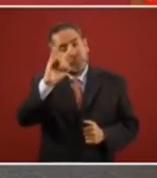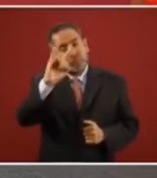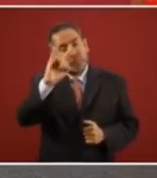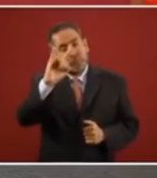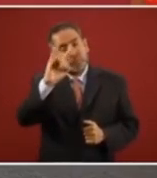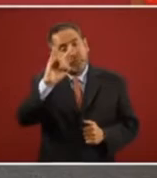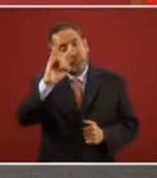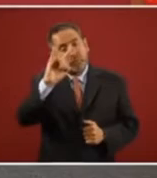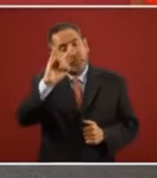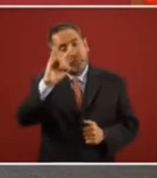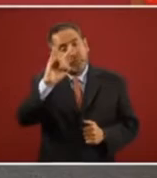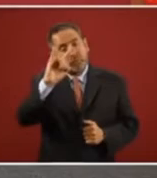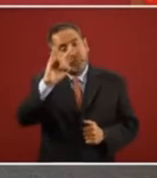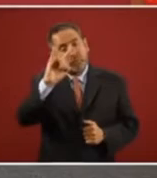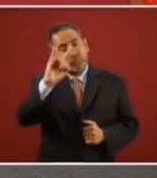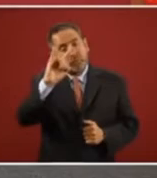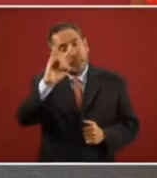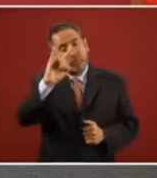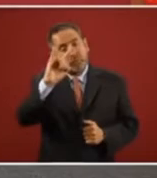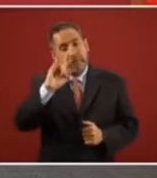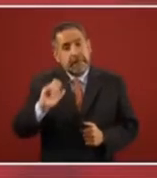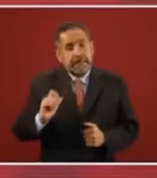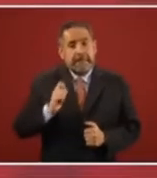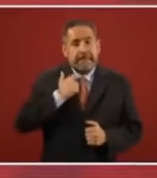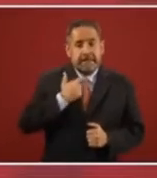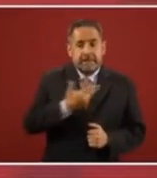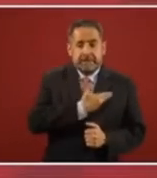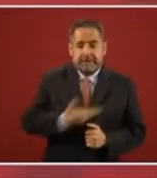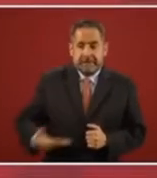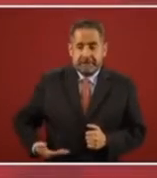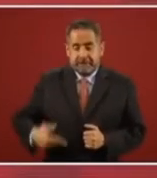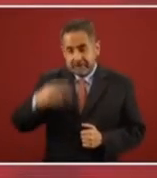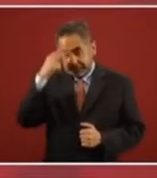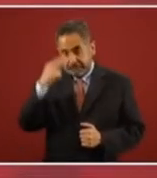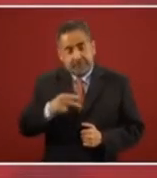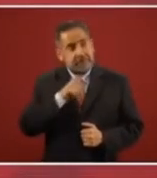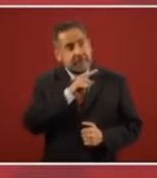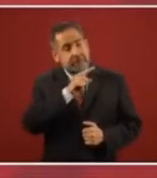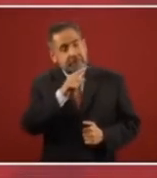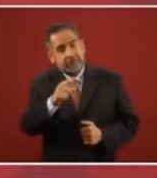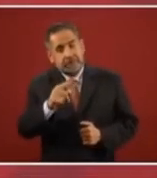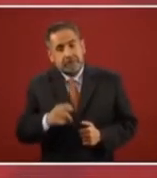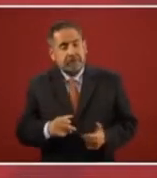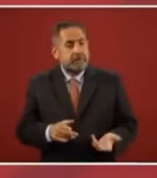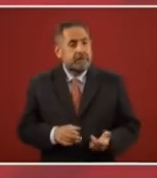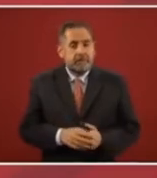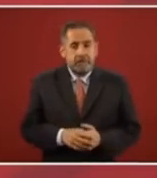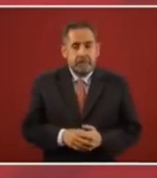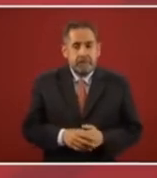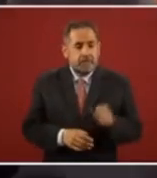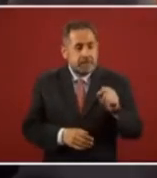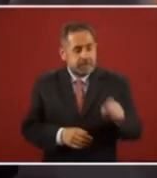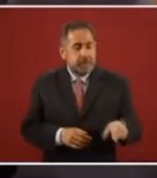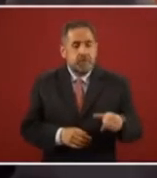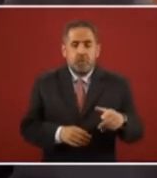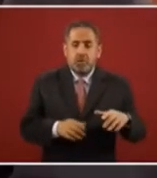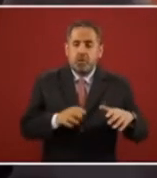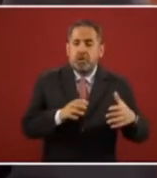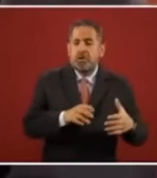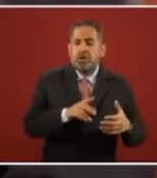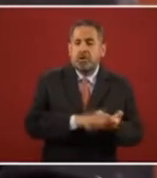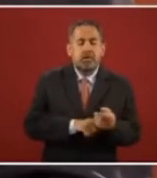y express del internet secador de piel todo ahí hay mil piezas